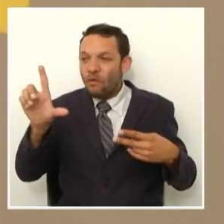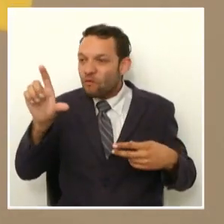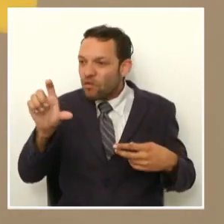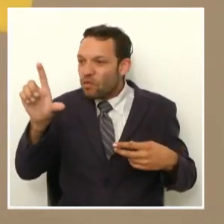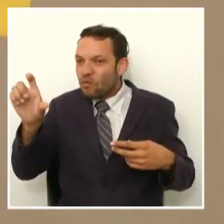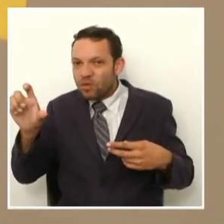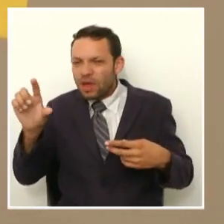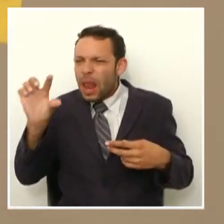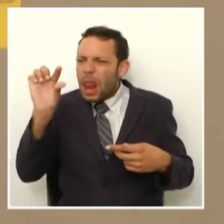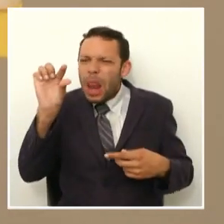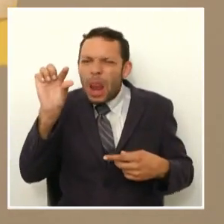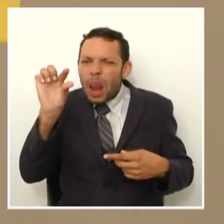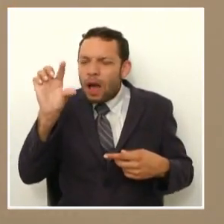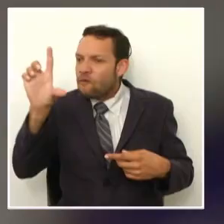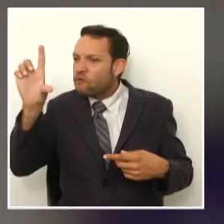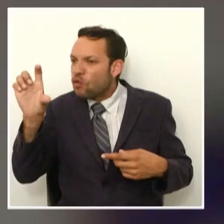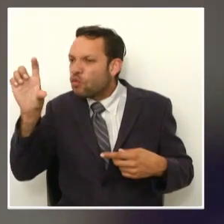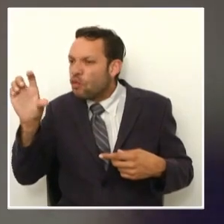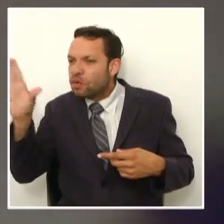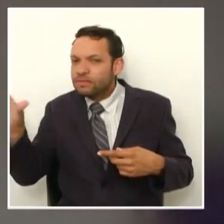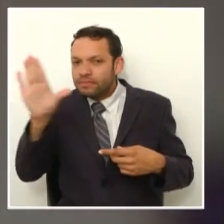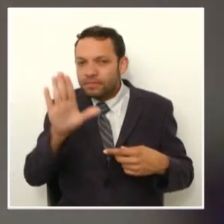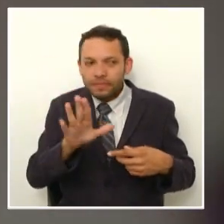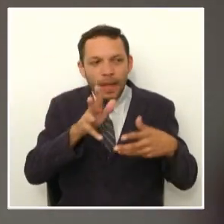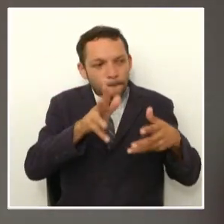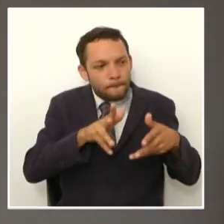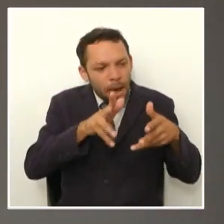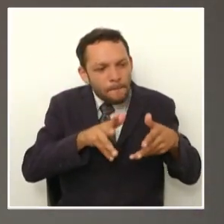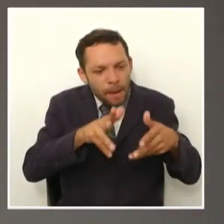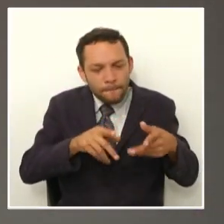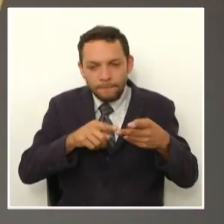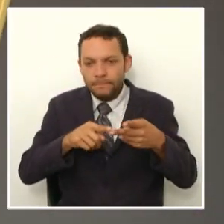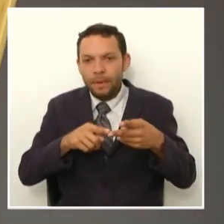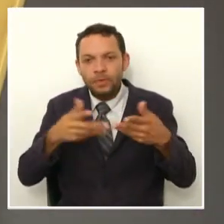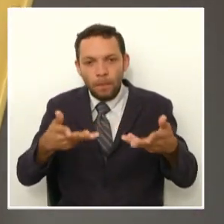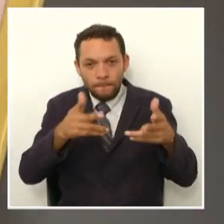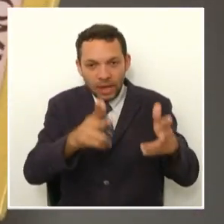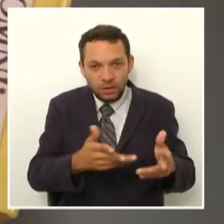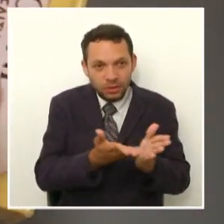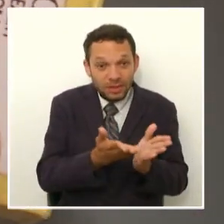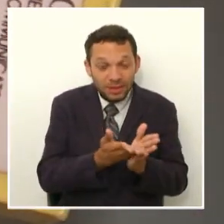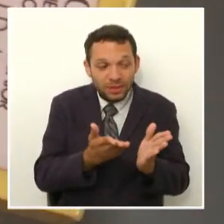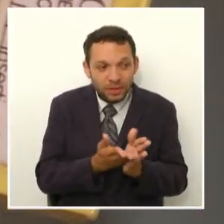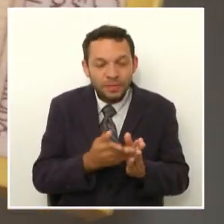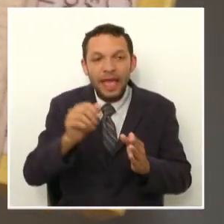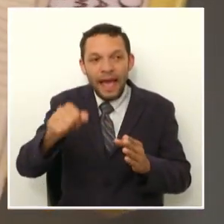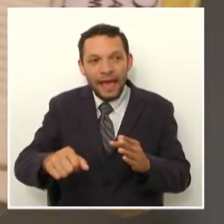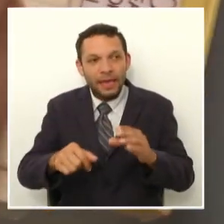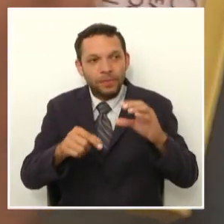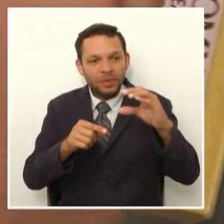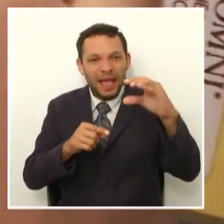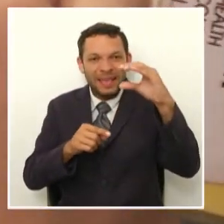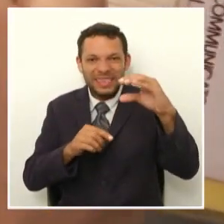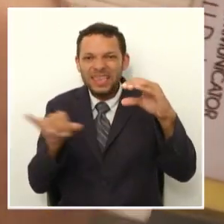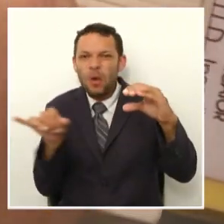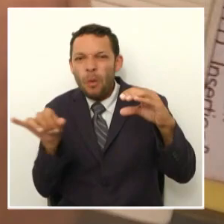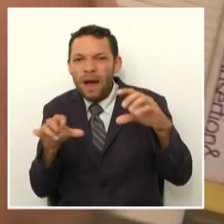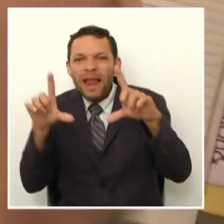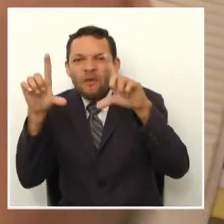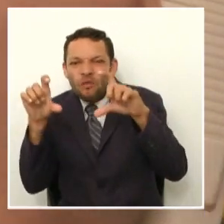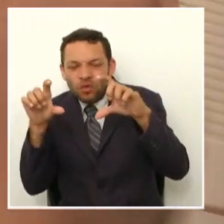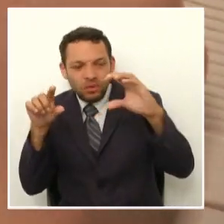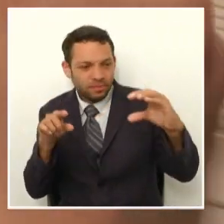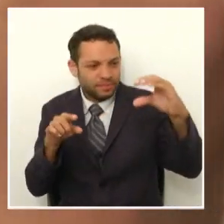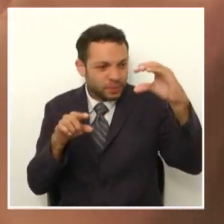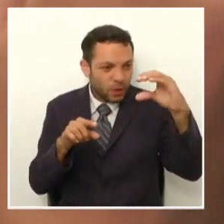para poder enseñarle a los estudiantes. Al mirar ellos por este orificio, ¿no? Y darle vuelta a esta manivela,